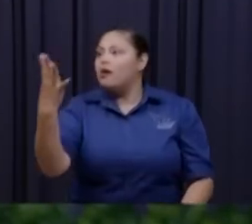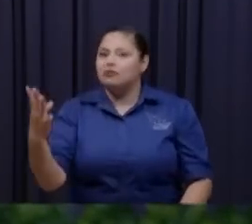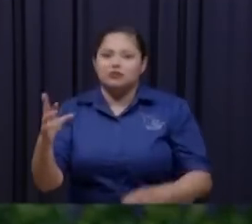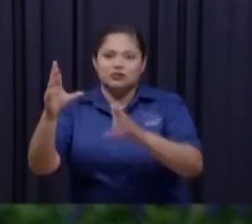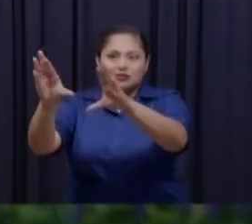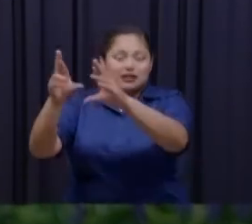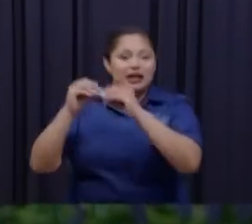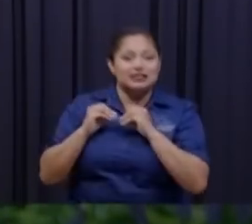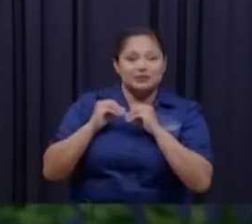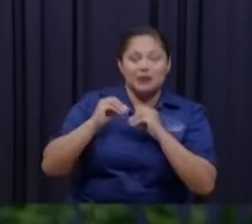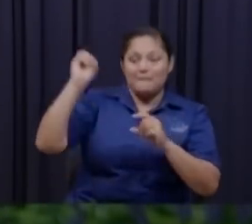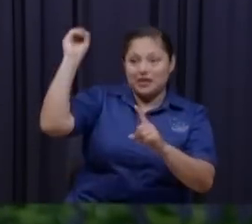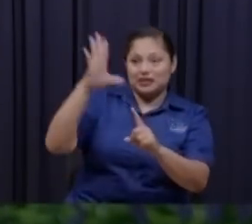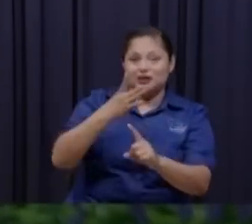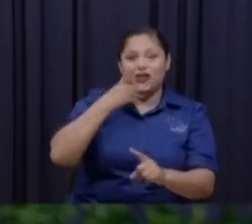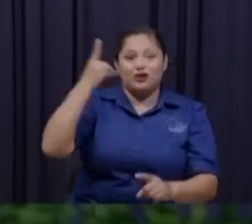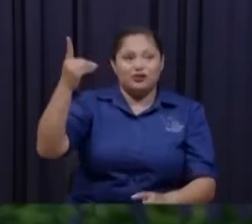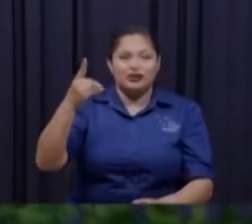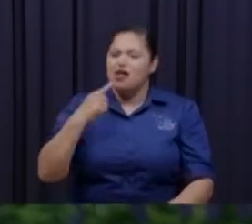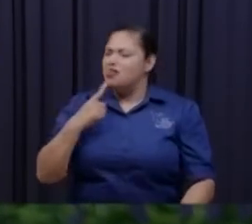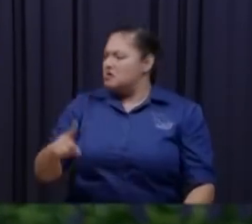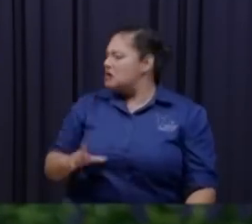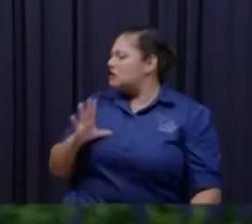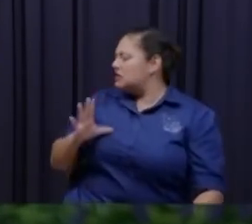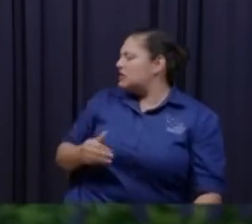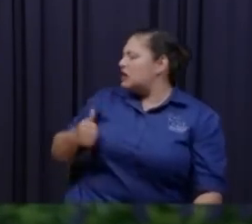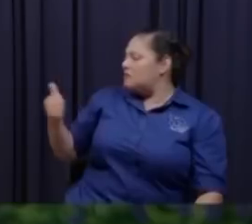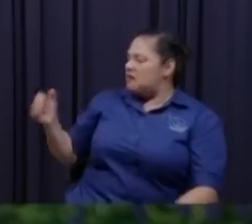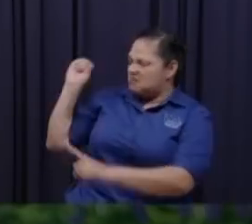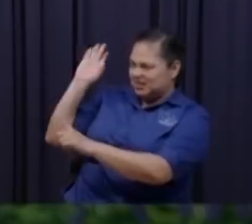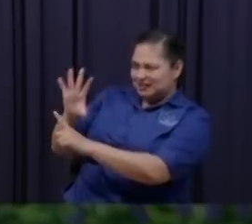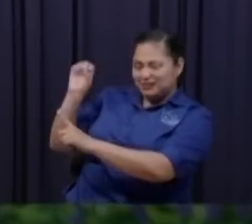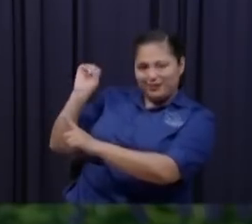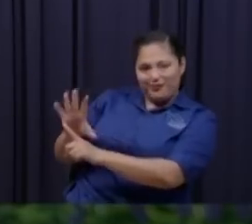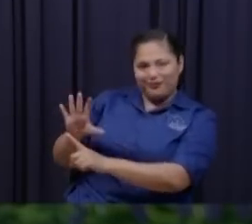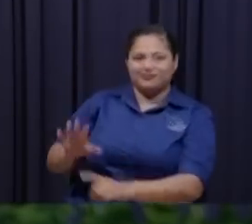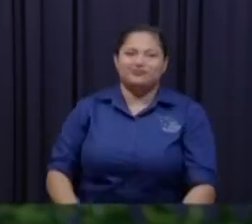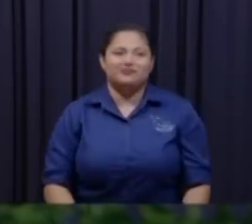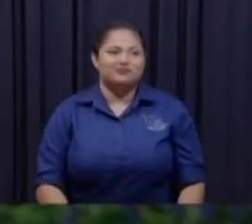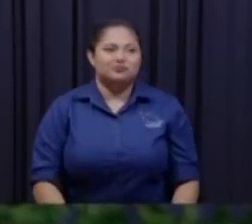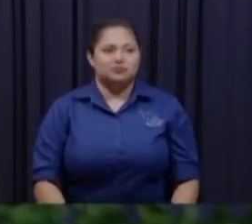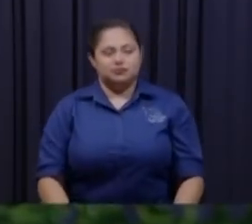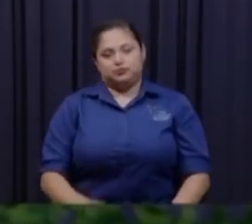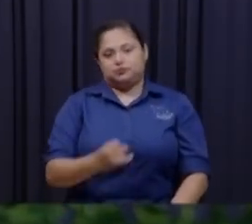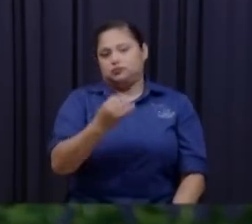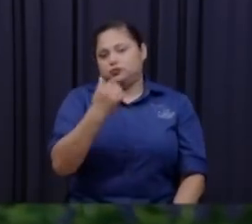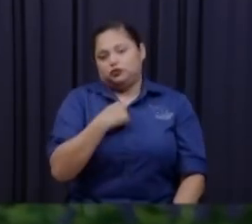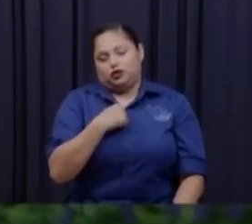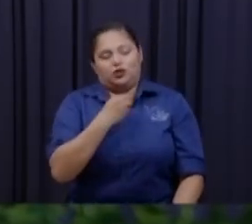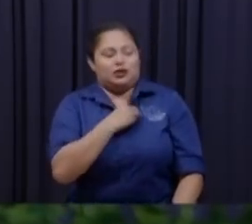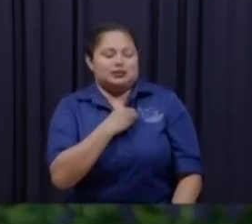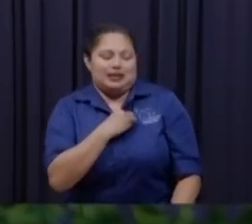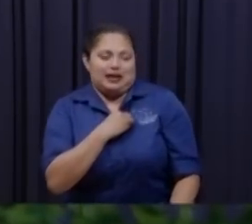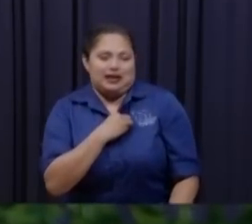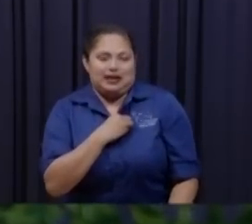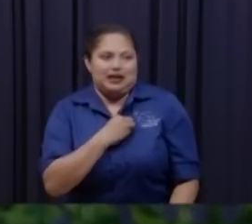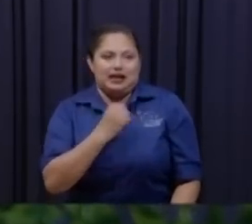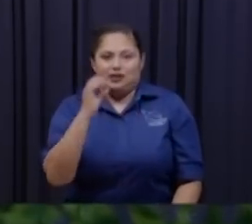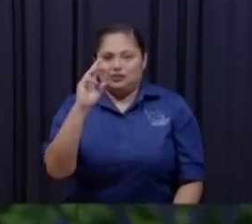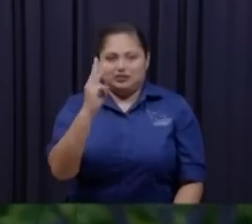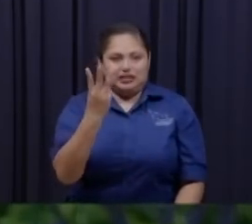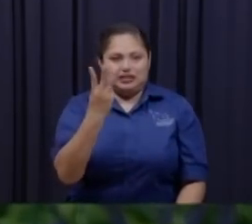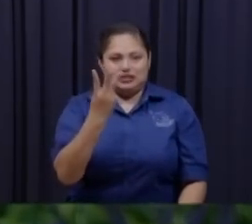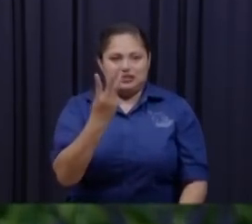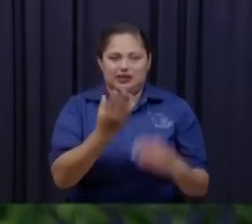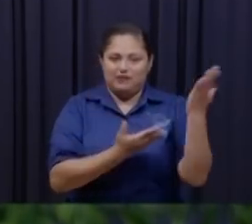Me dicen ustedes. Bueno, dígale al que tiene la par que lo va a bendecir. ¡Amén! O sea, ¿cuánto quisiera yo que en estos 3 cultos